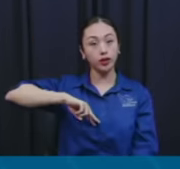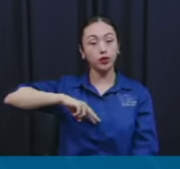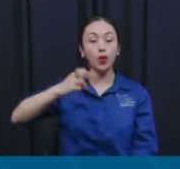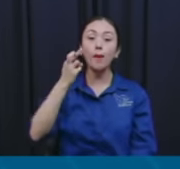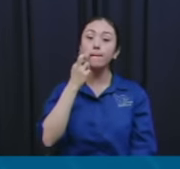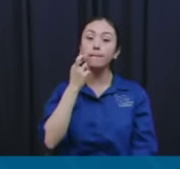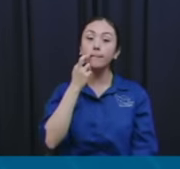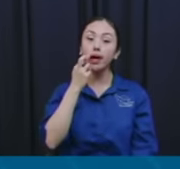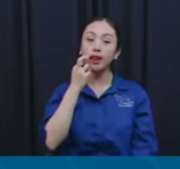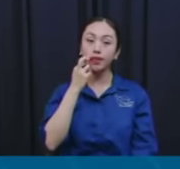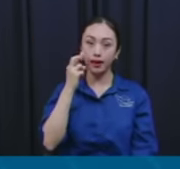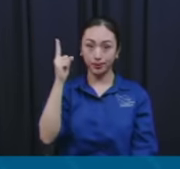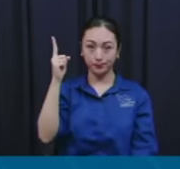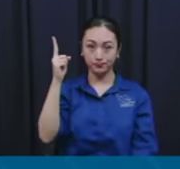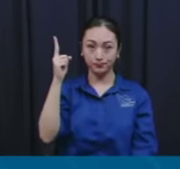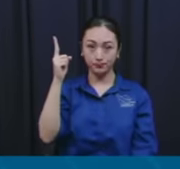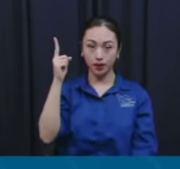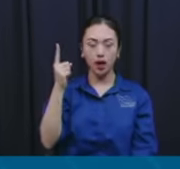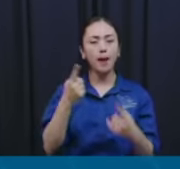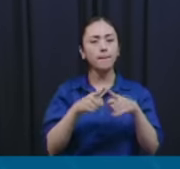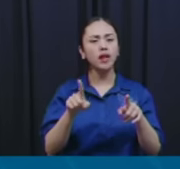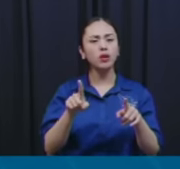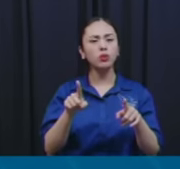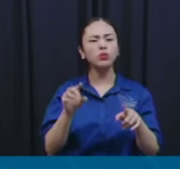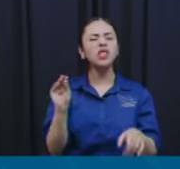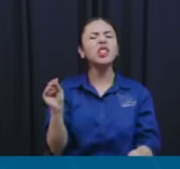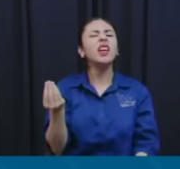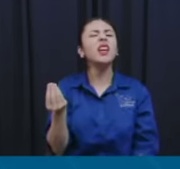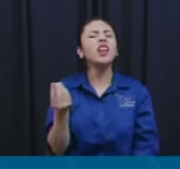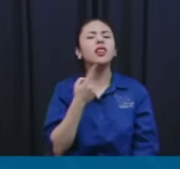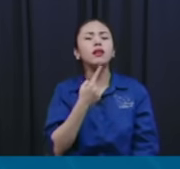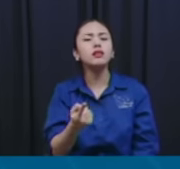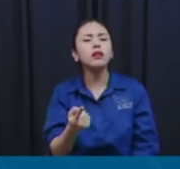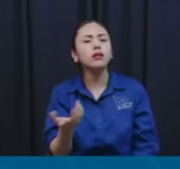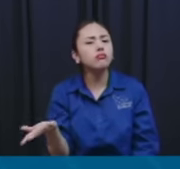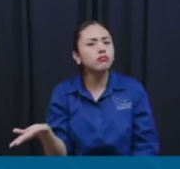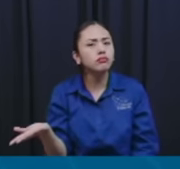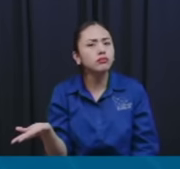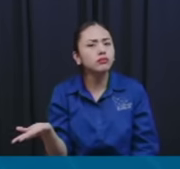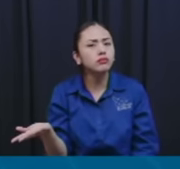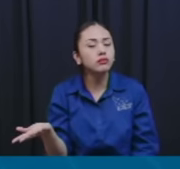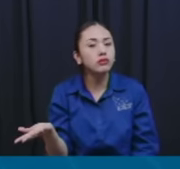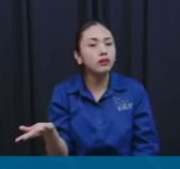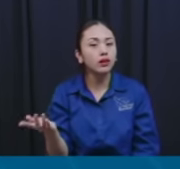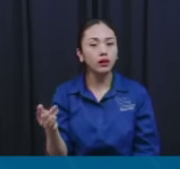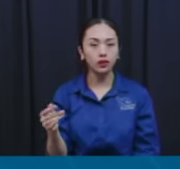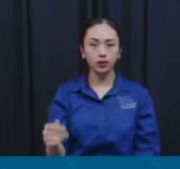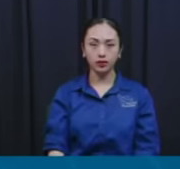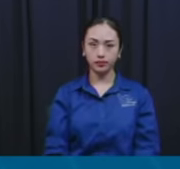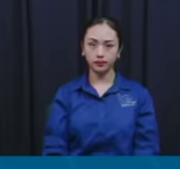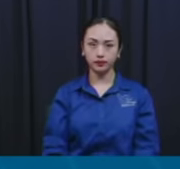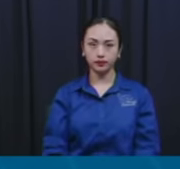papá y qué está diciendo él qué está